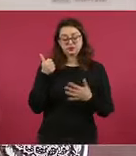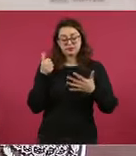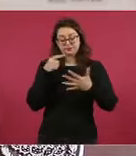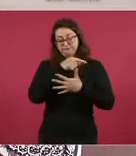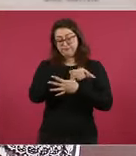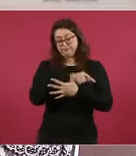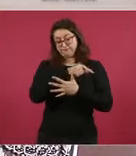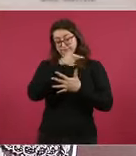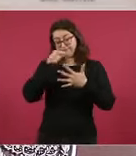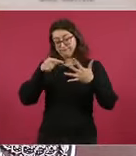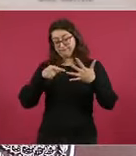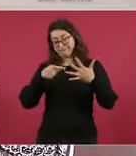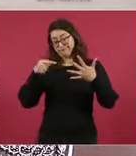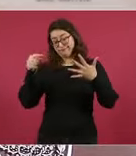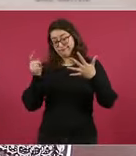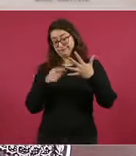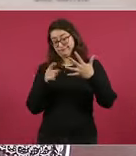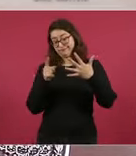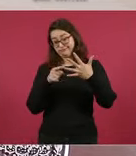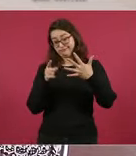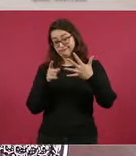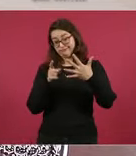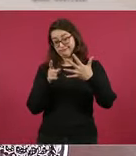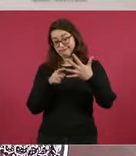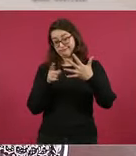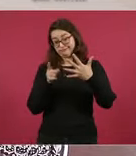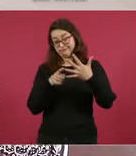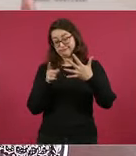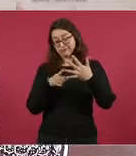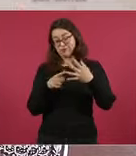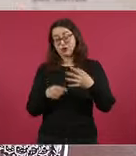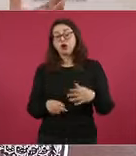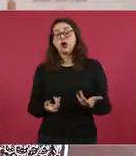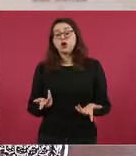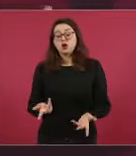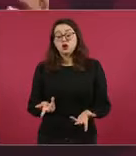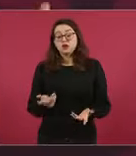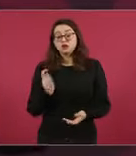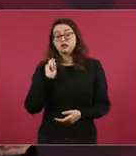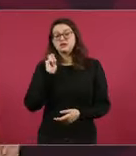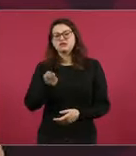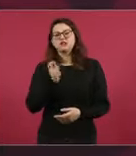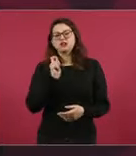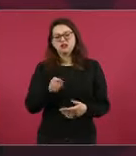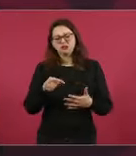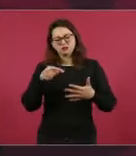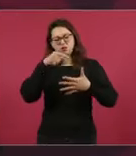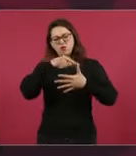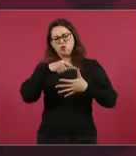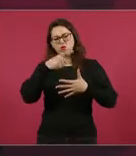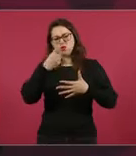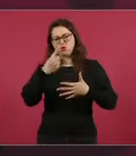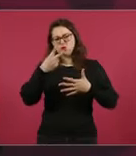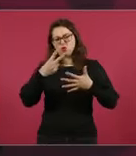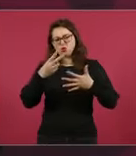4, que es la de ayudar al desarrollo del país